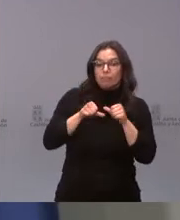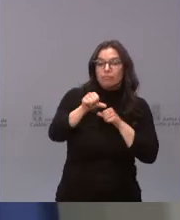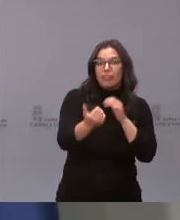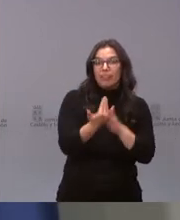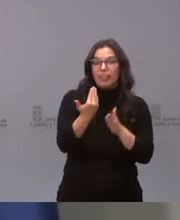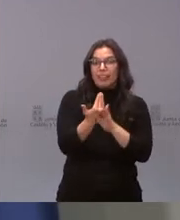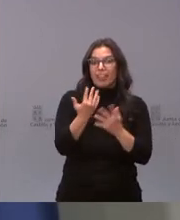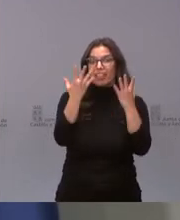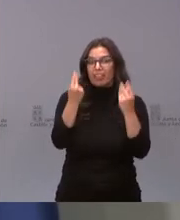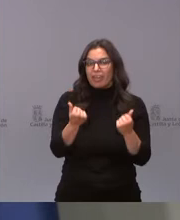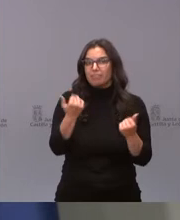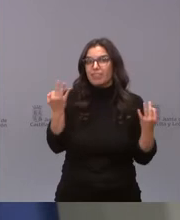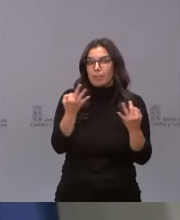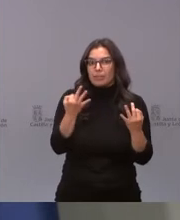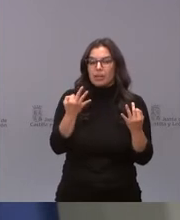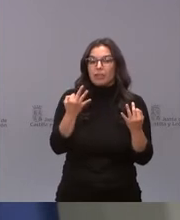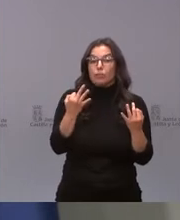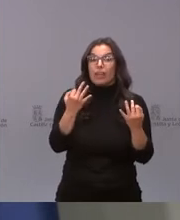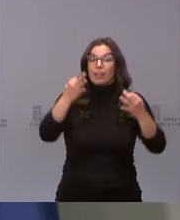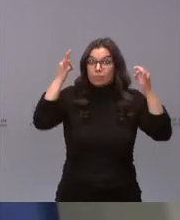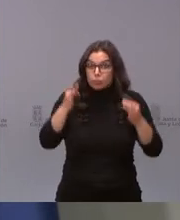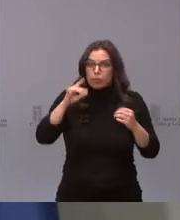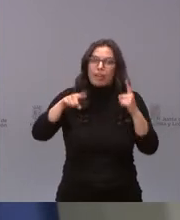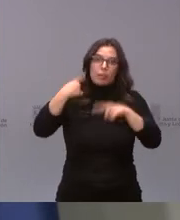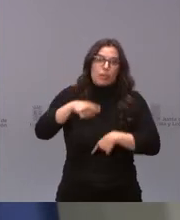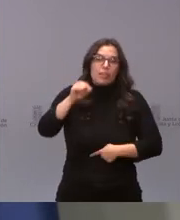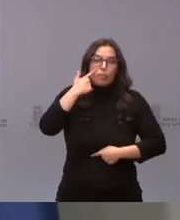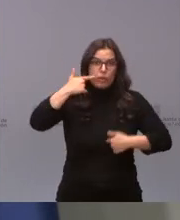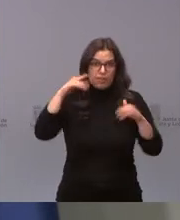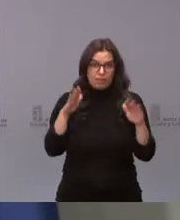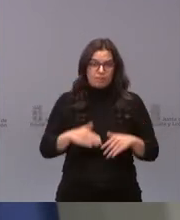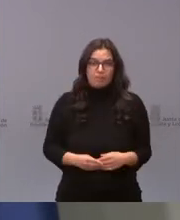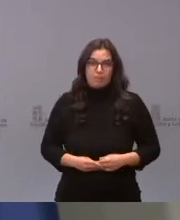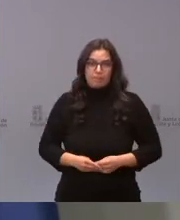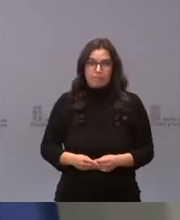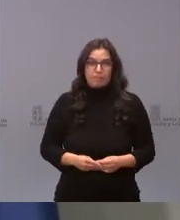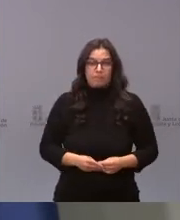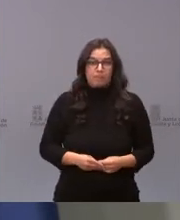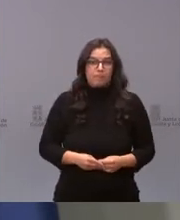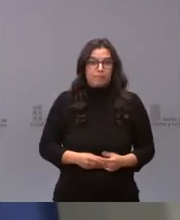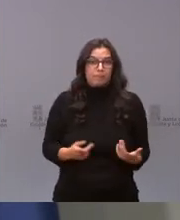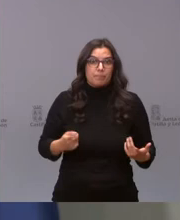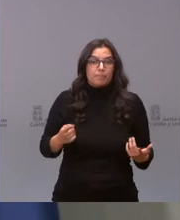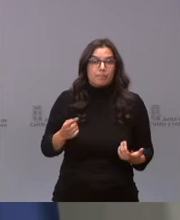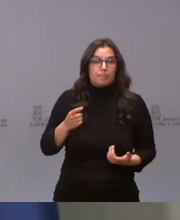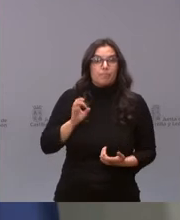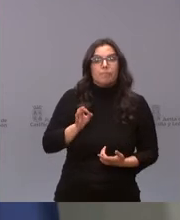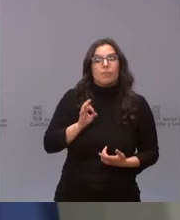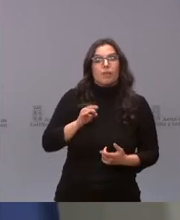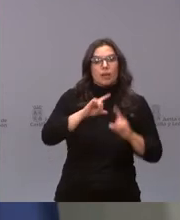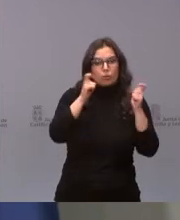próximos 10 días antes de tomar ninguna otra decisión. Nos hemos reunido con los sectores afectados, vamos a